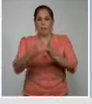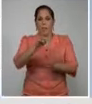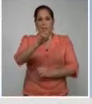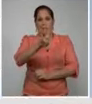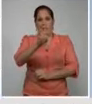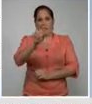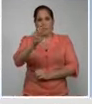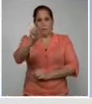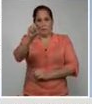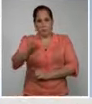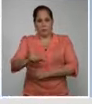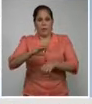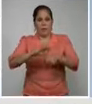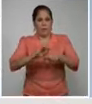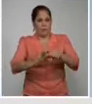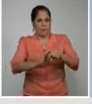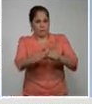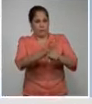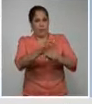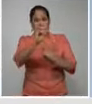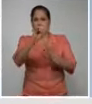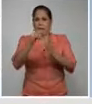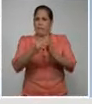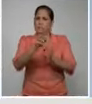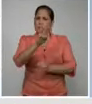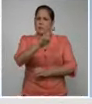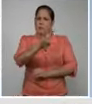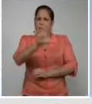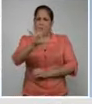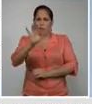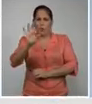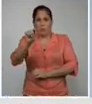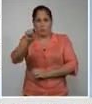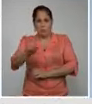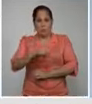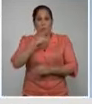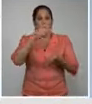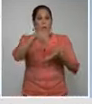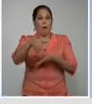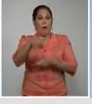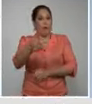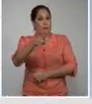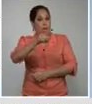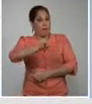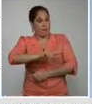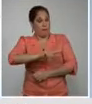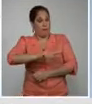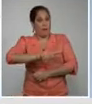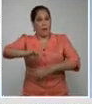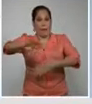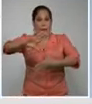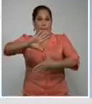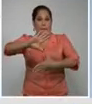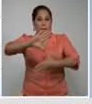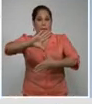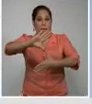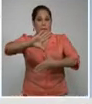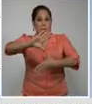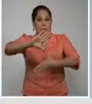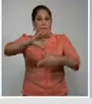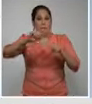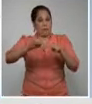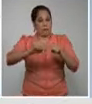56.826.320 casos. Y con los 6.358 personas que fallecieron ayer en nuestra región, pues